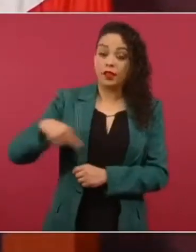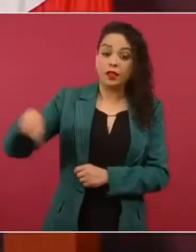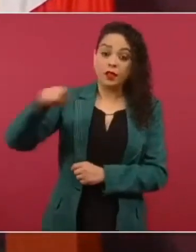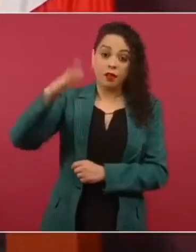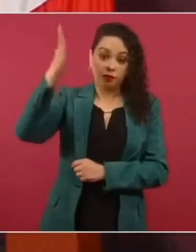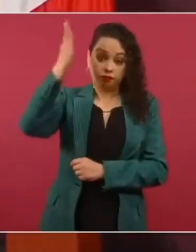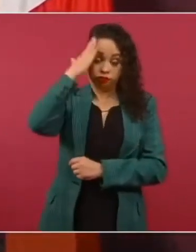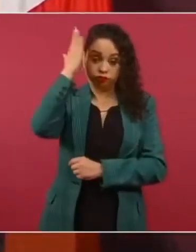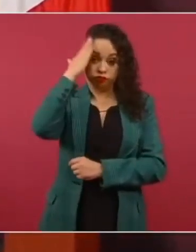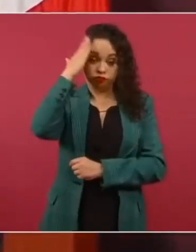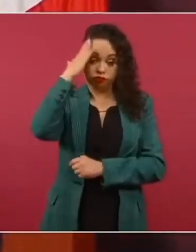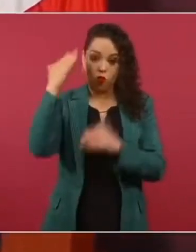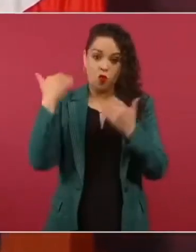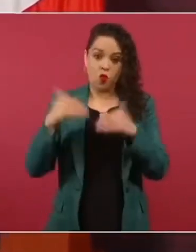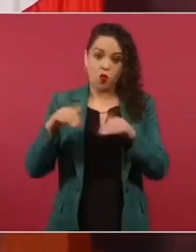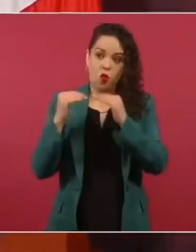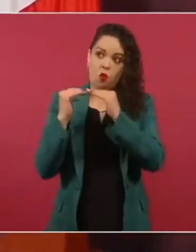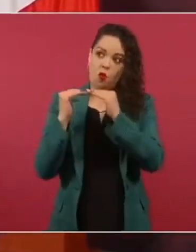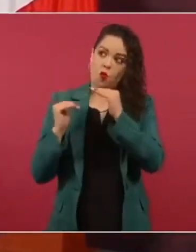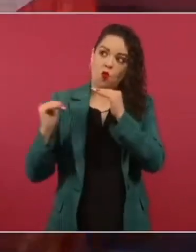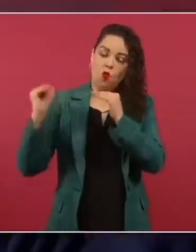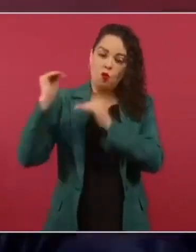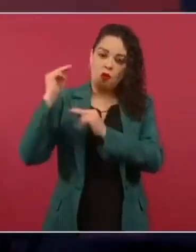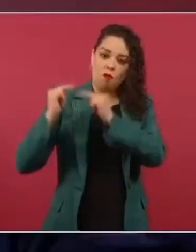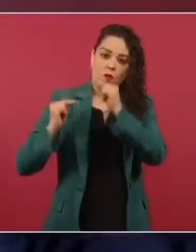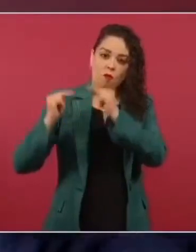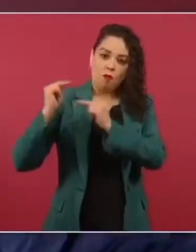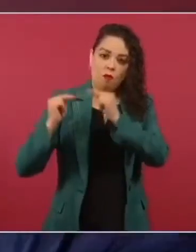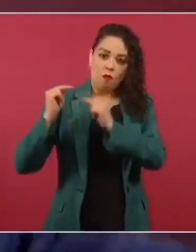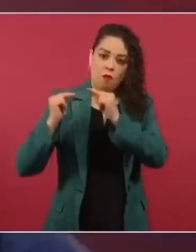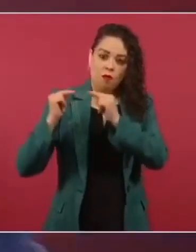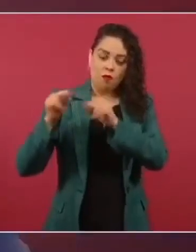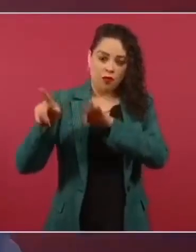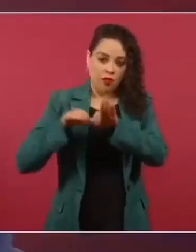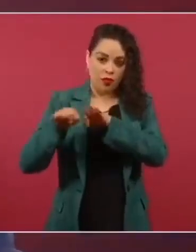altos funcionarios del INE.